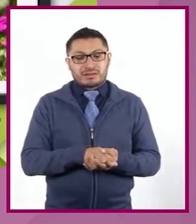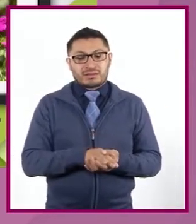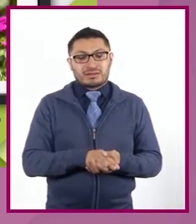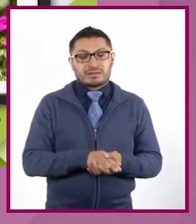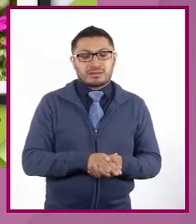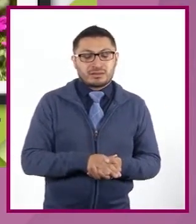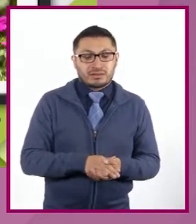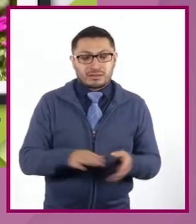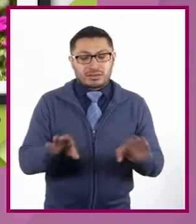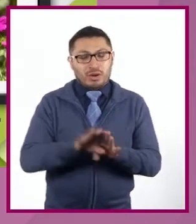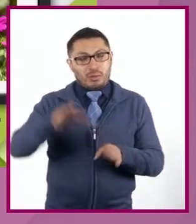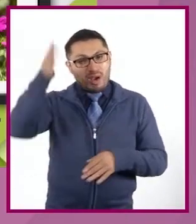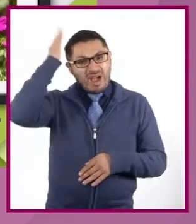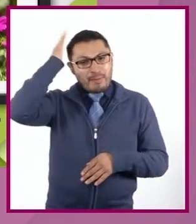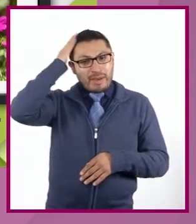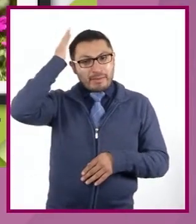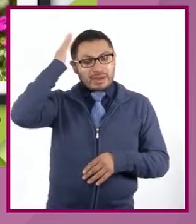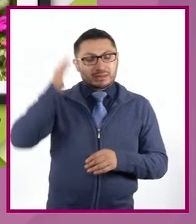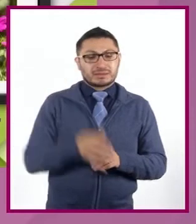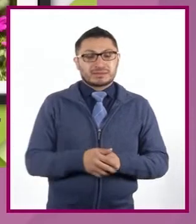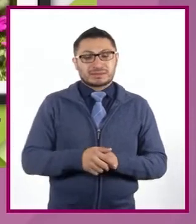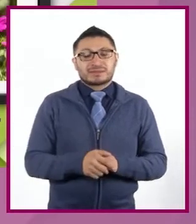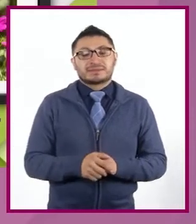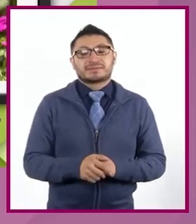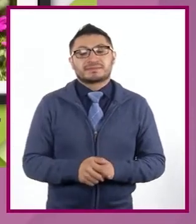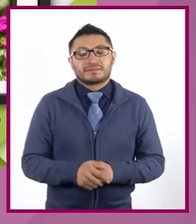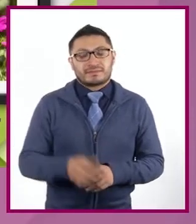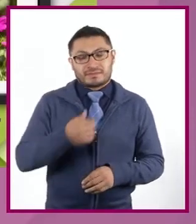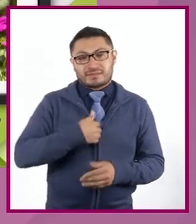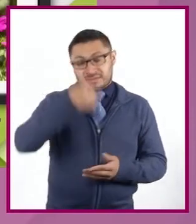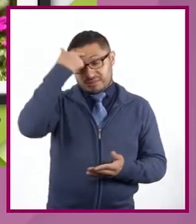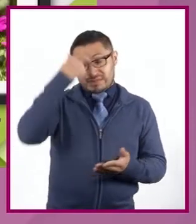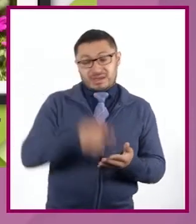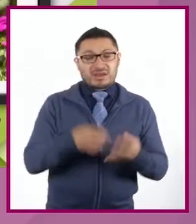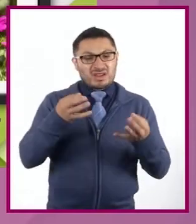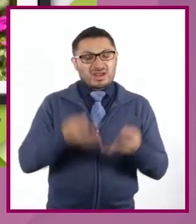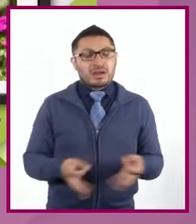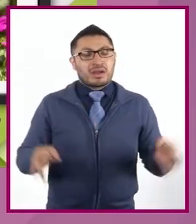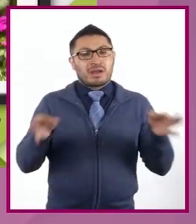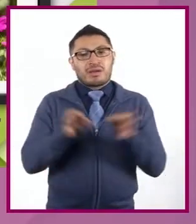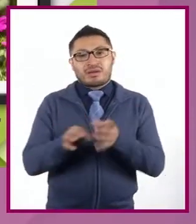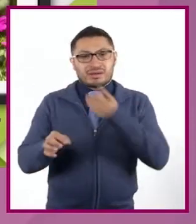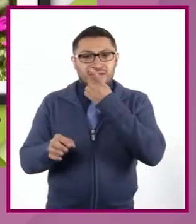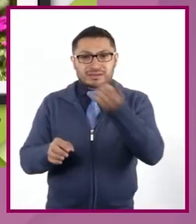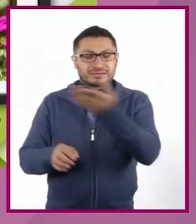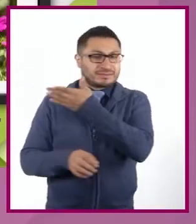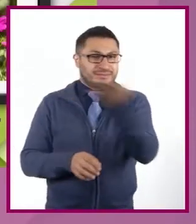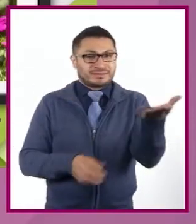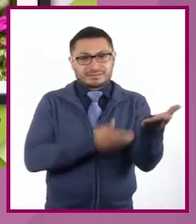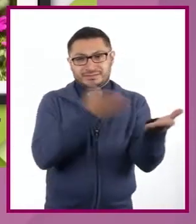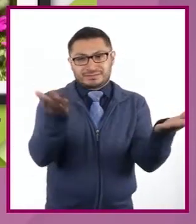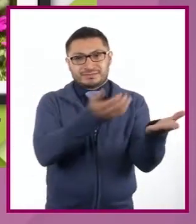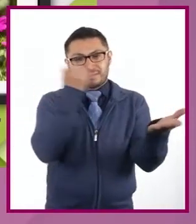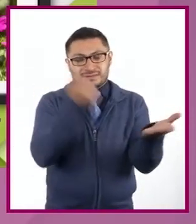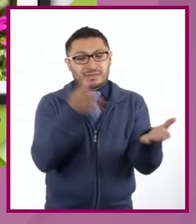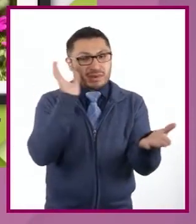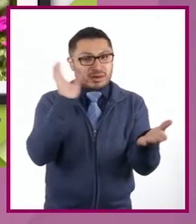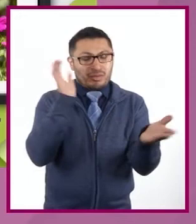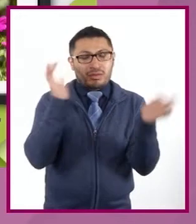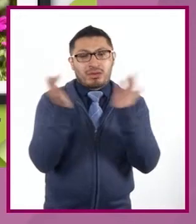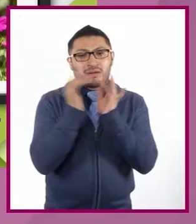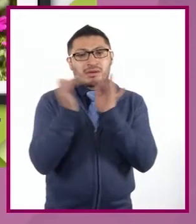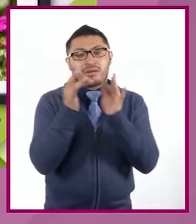la dominancia. Me parece conveniente, maestra, precisar a los estudiantes cuando se dan las interacciones al